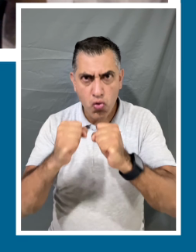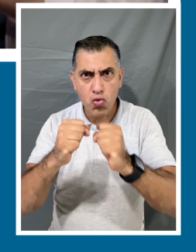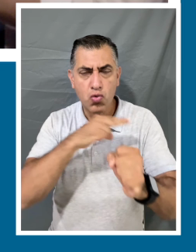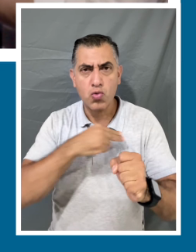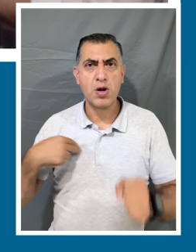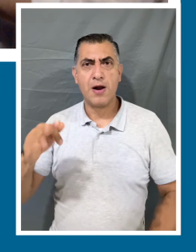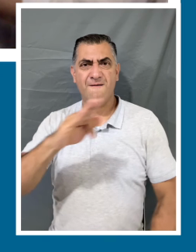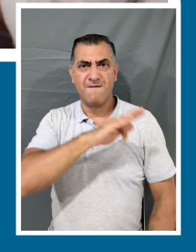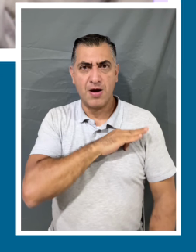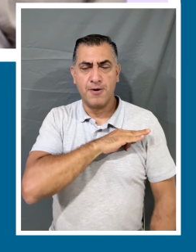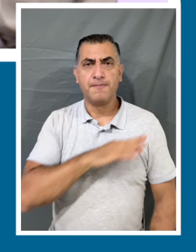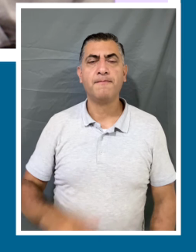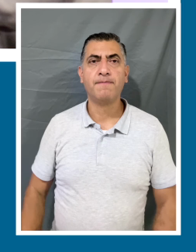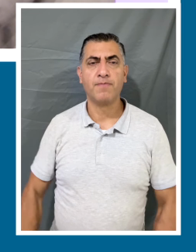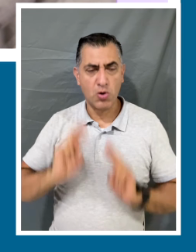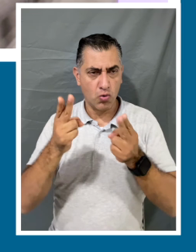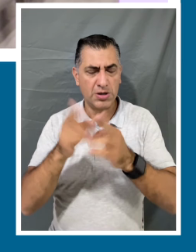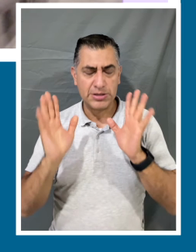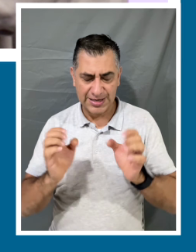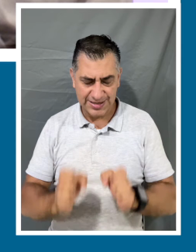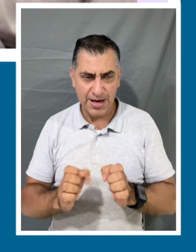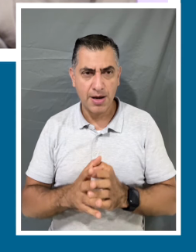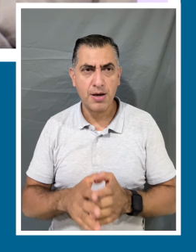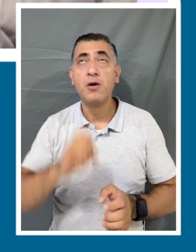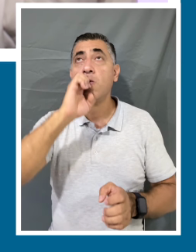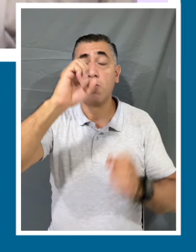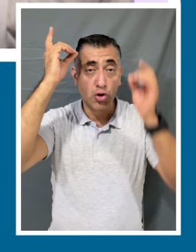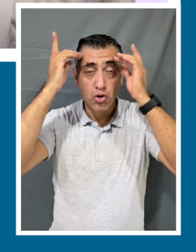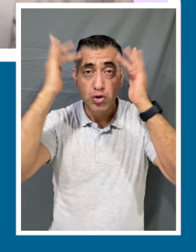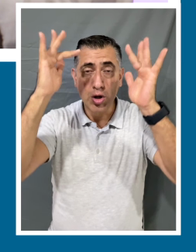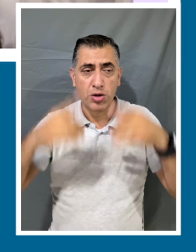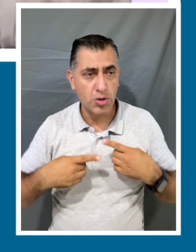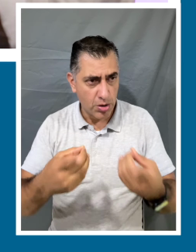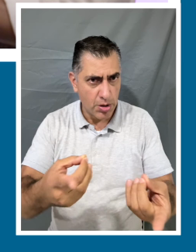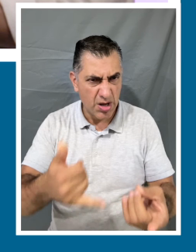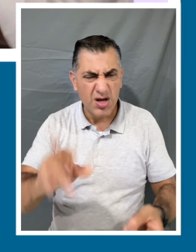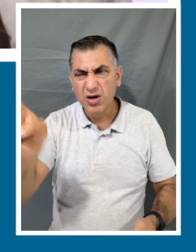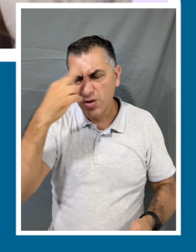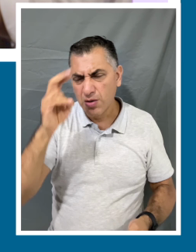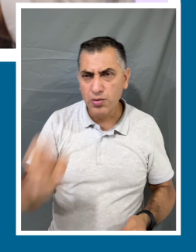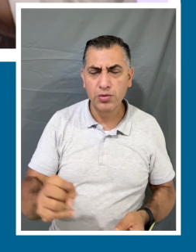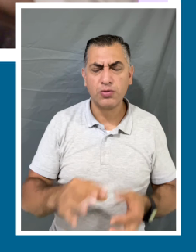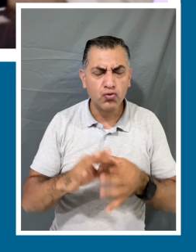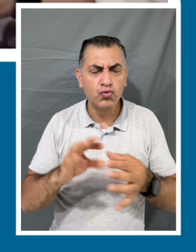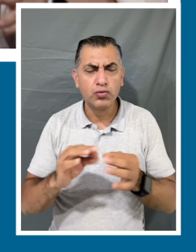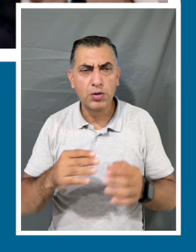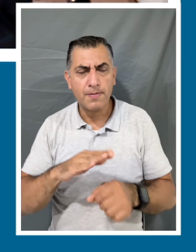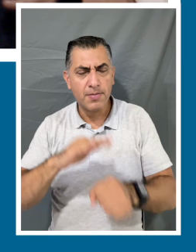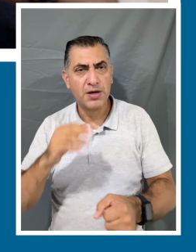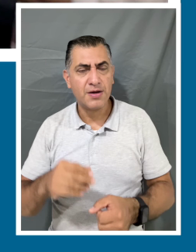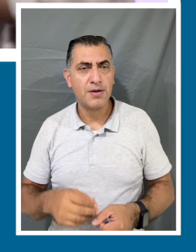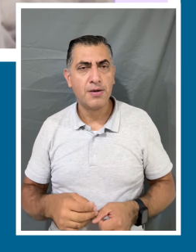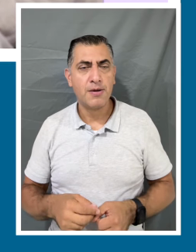en nuestra fe yo les dije la unidad ya existe nos la entregó el espíritu santo y cuando recordamos lo siguiente lo que te voy a explicar es más fácil